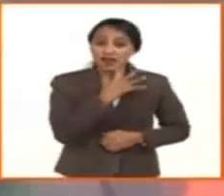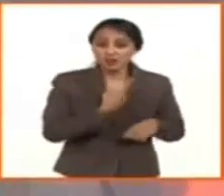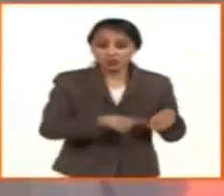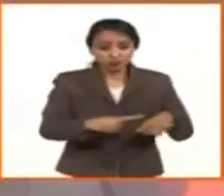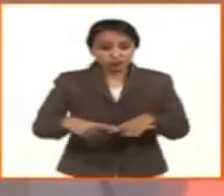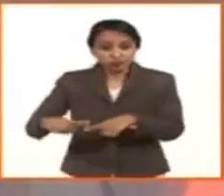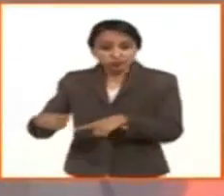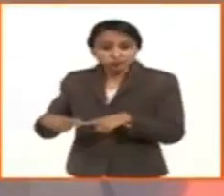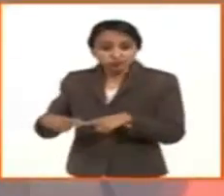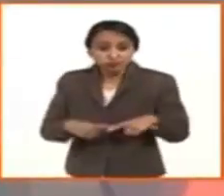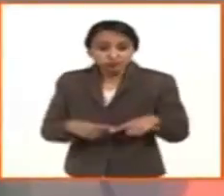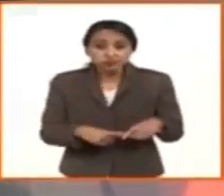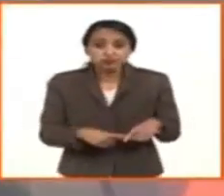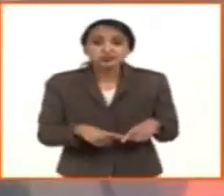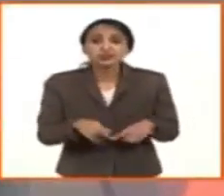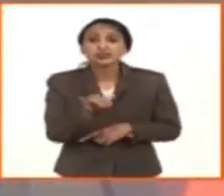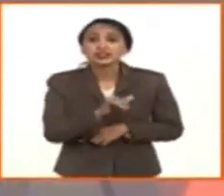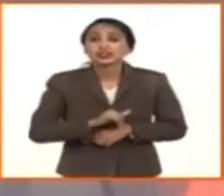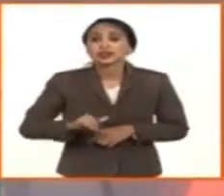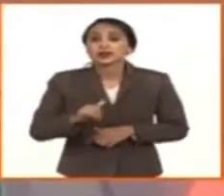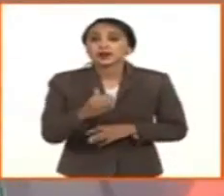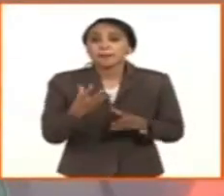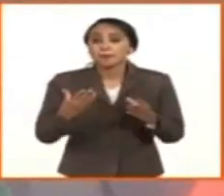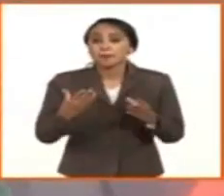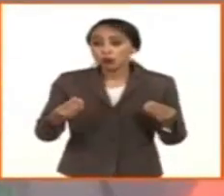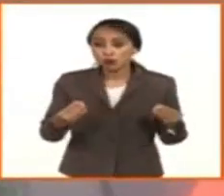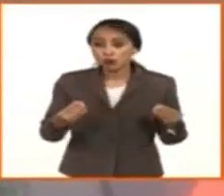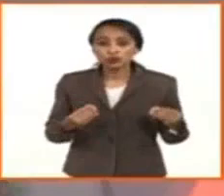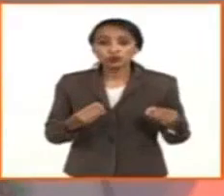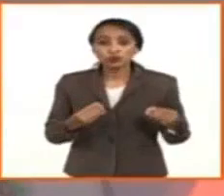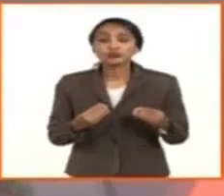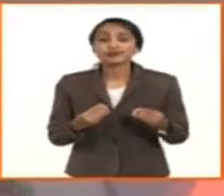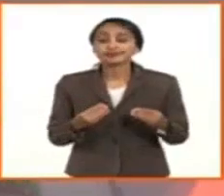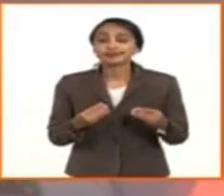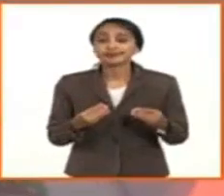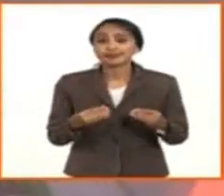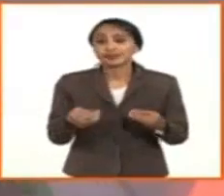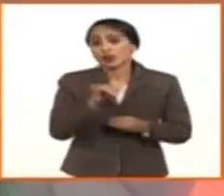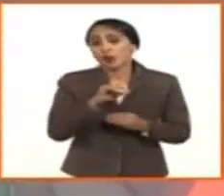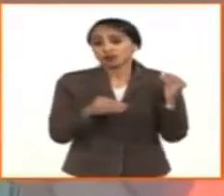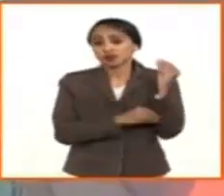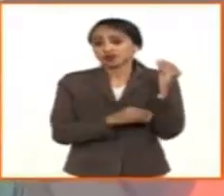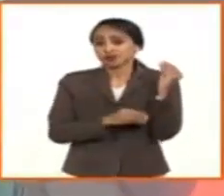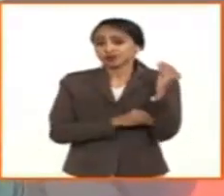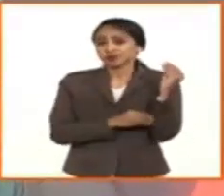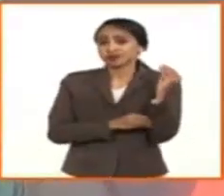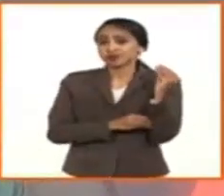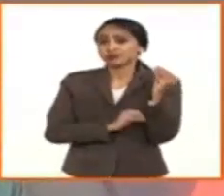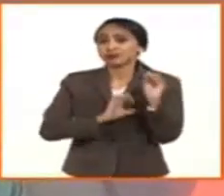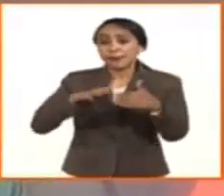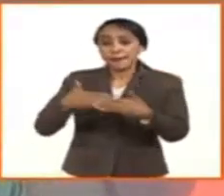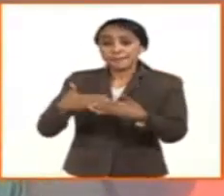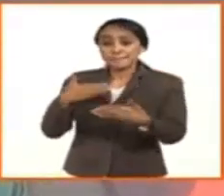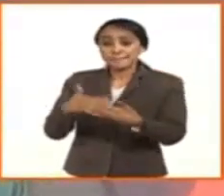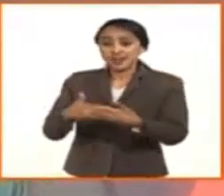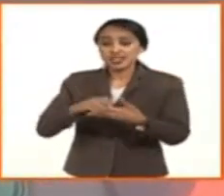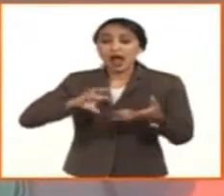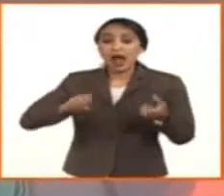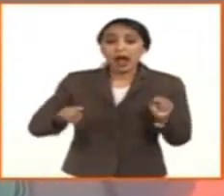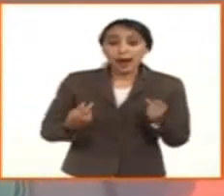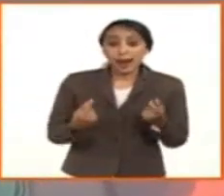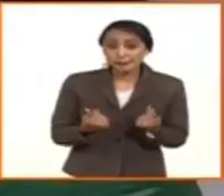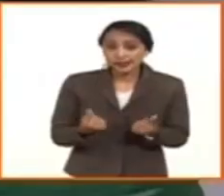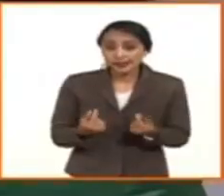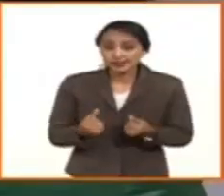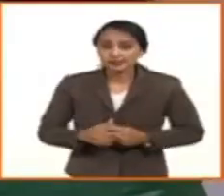son grandes conglomerados de élites que no dejan de ser empresas capitalistas entonces en el momento en que un